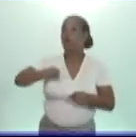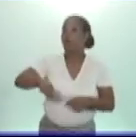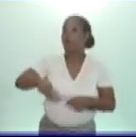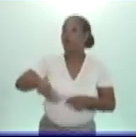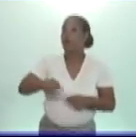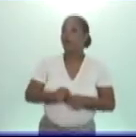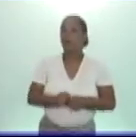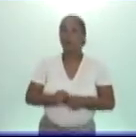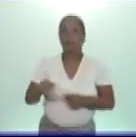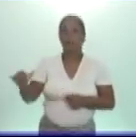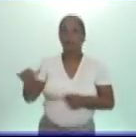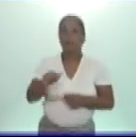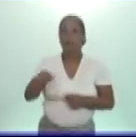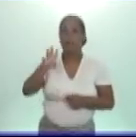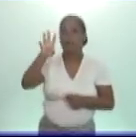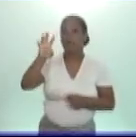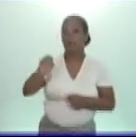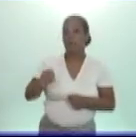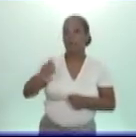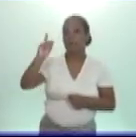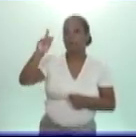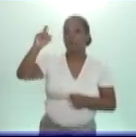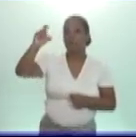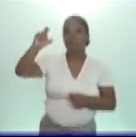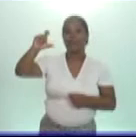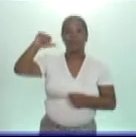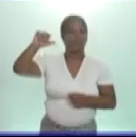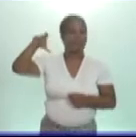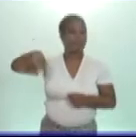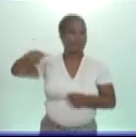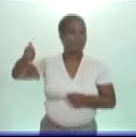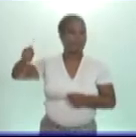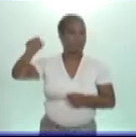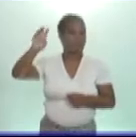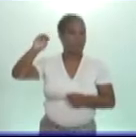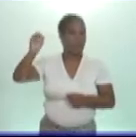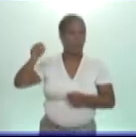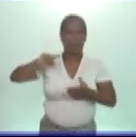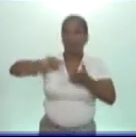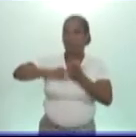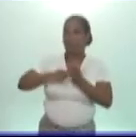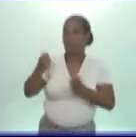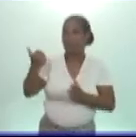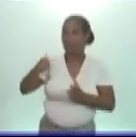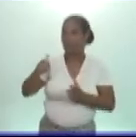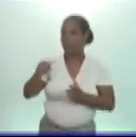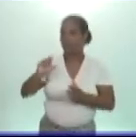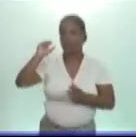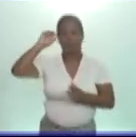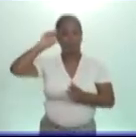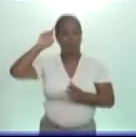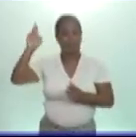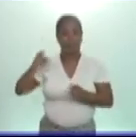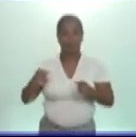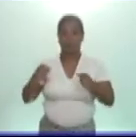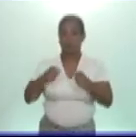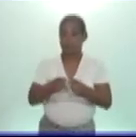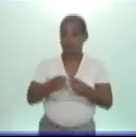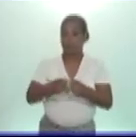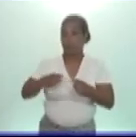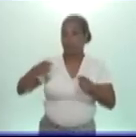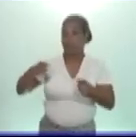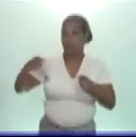decigramos, estamos revisando efectivamente porque se multiplica por 10. Recuerden, cuando vamos de unidades mayores a unidades menores se